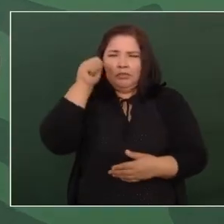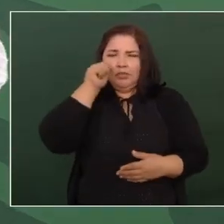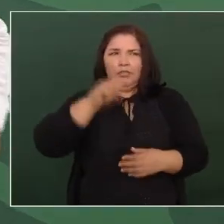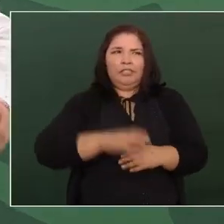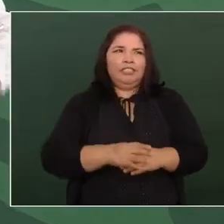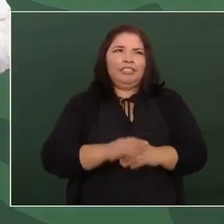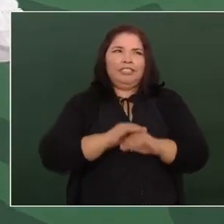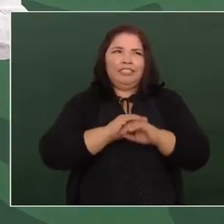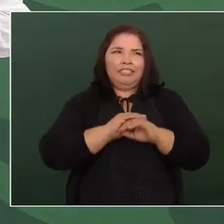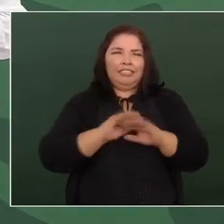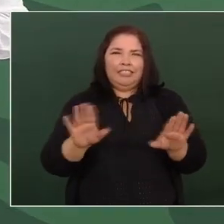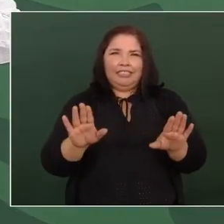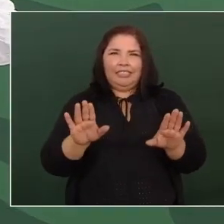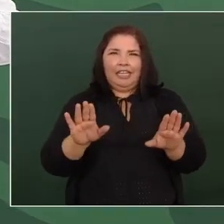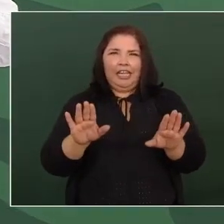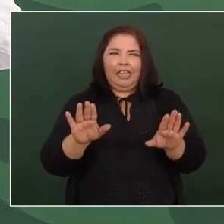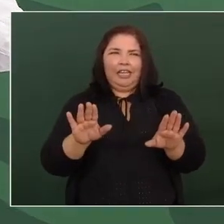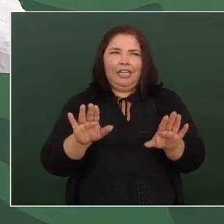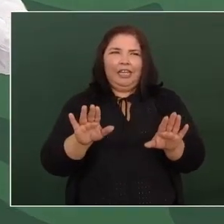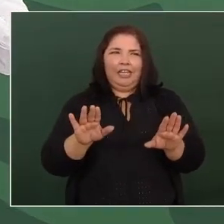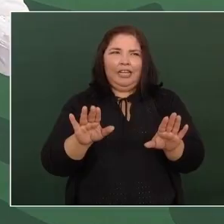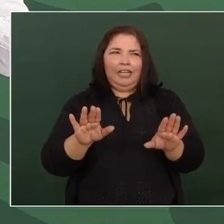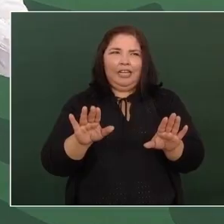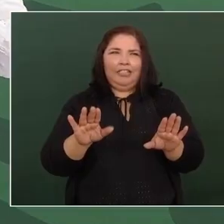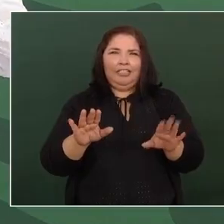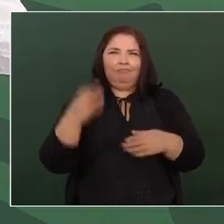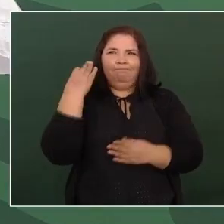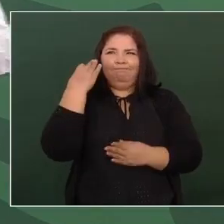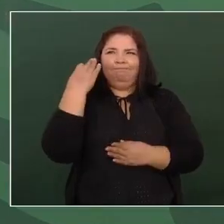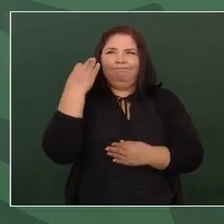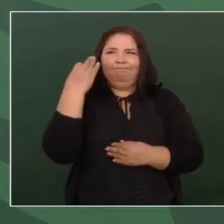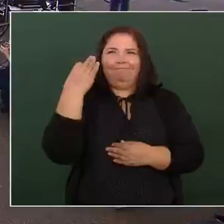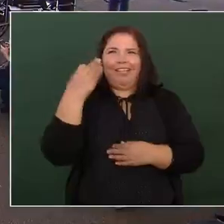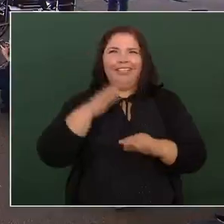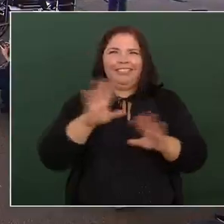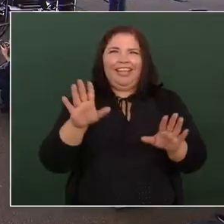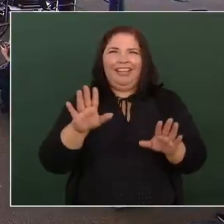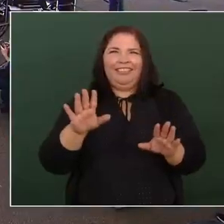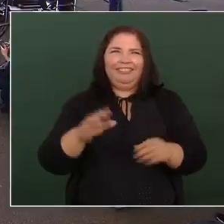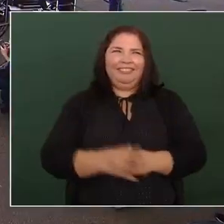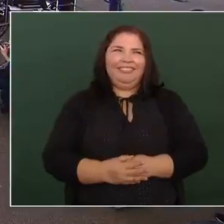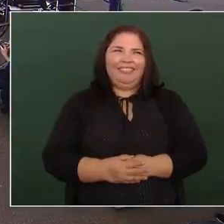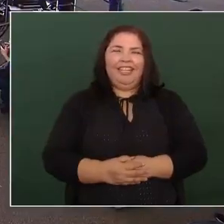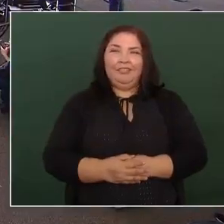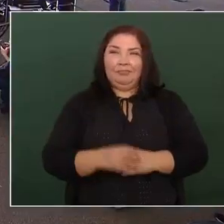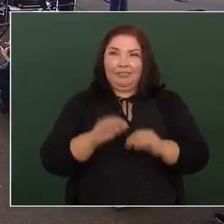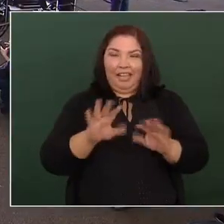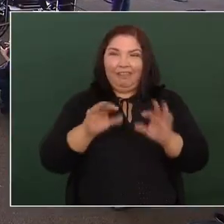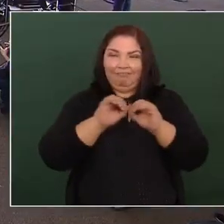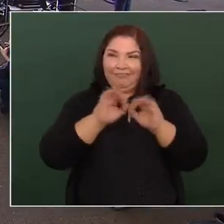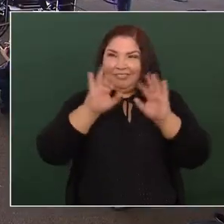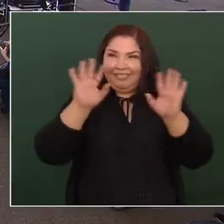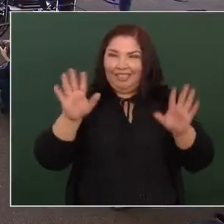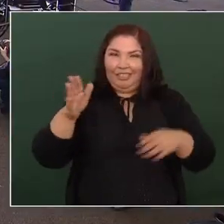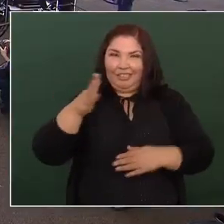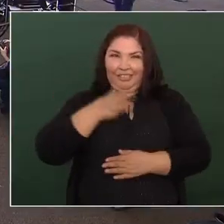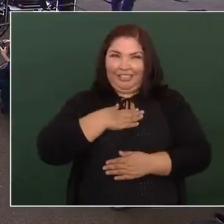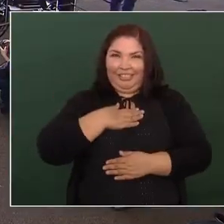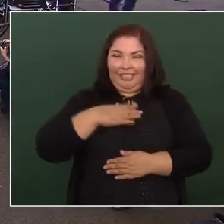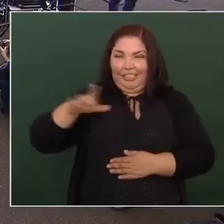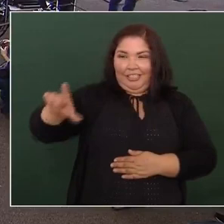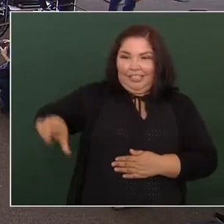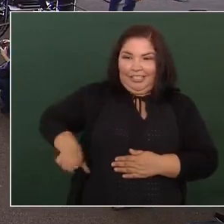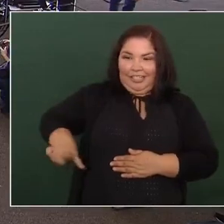familias. Ya se volvió récord esta conferencia. Solo aclaro, yo, gobernador,